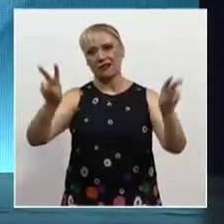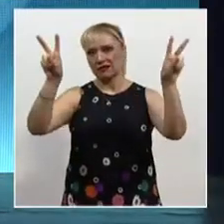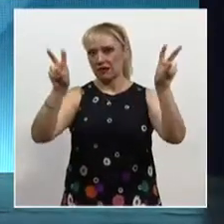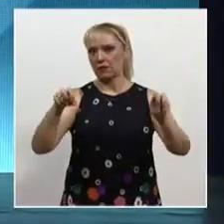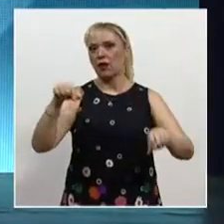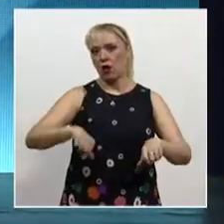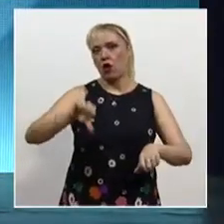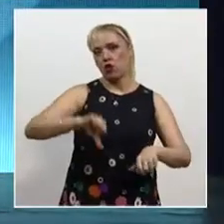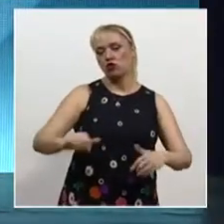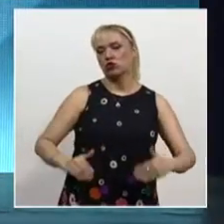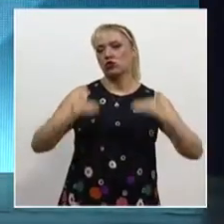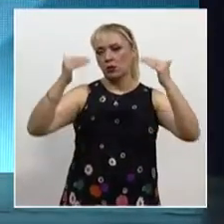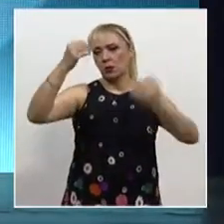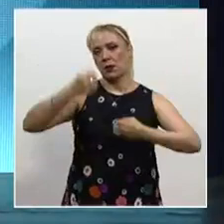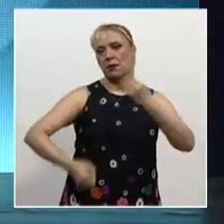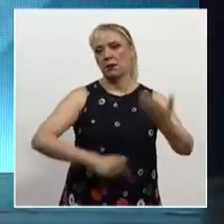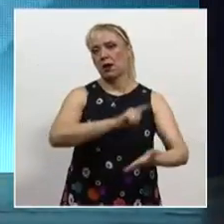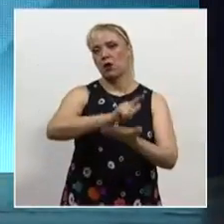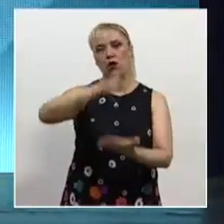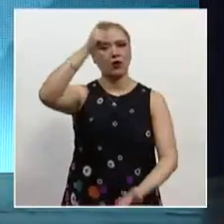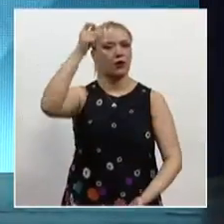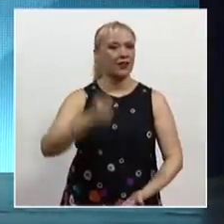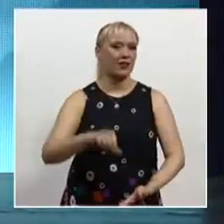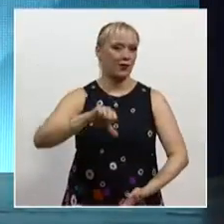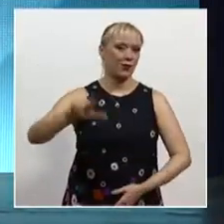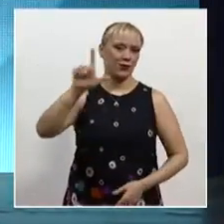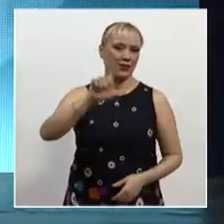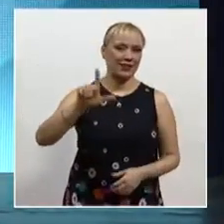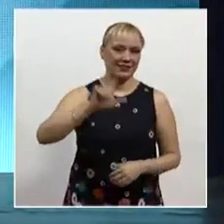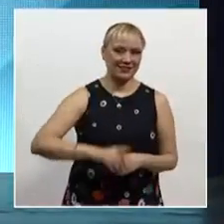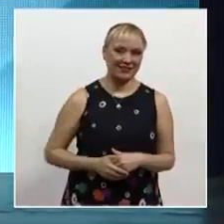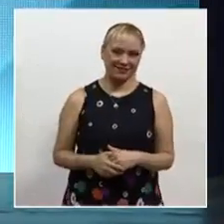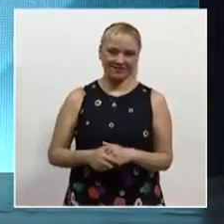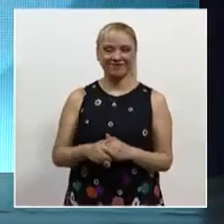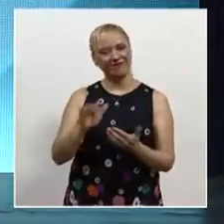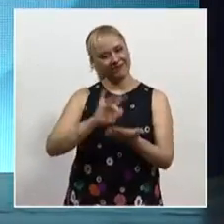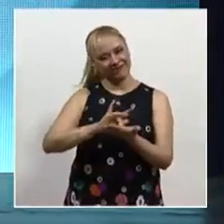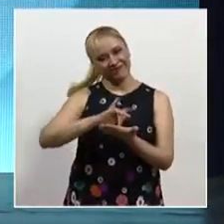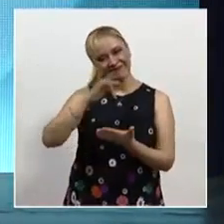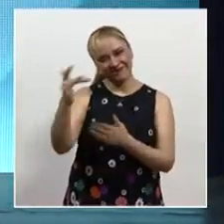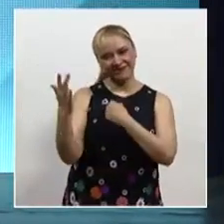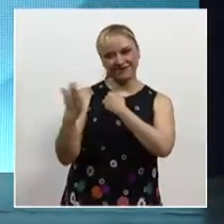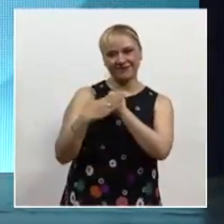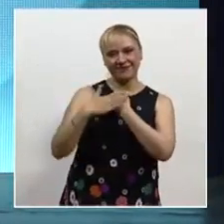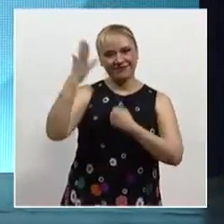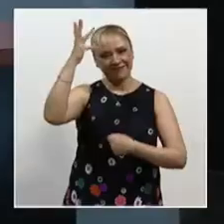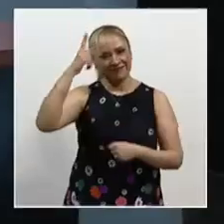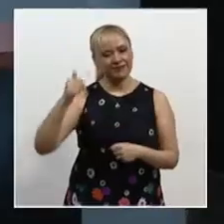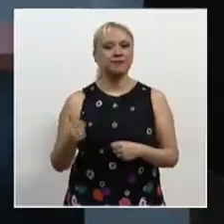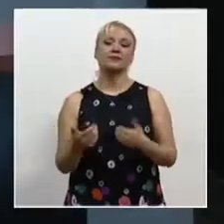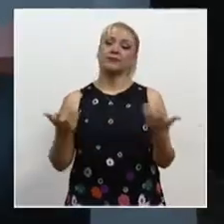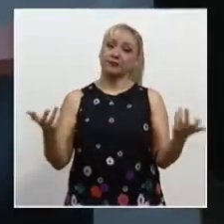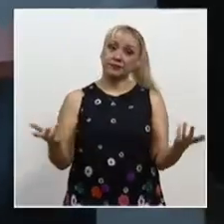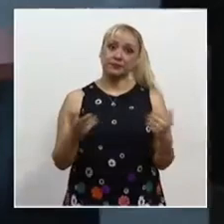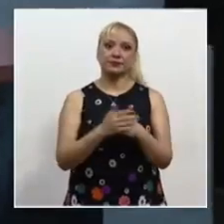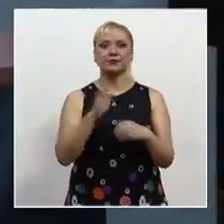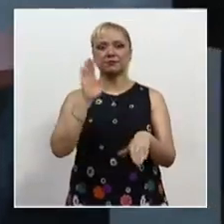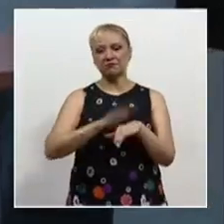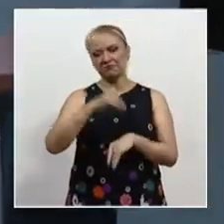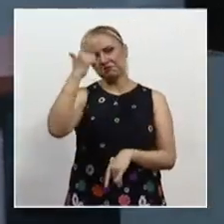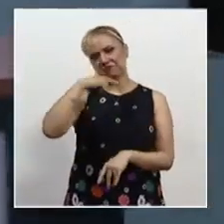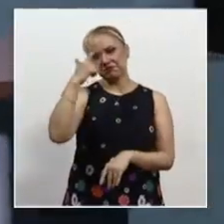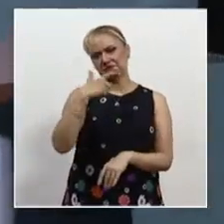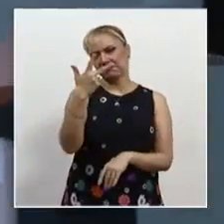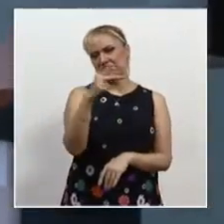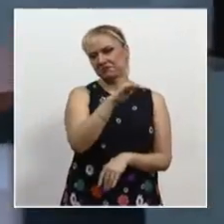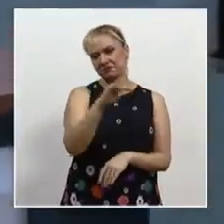Pleno de la Suprema Corte en la sesión de este lunes. Agradecemos tu reporte al momento, Mario, y bueno, por supuesto, los detalles de la